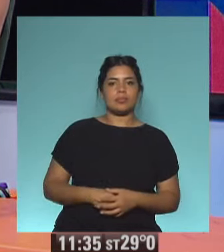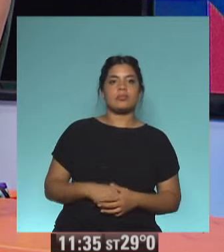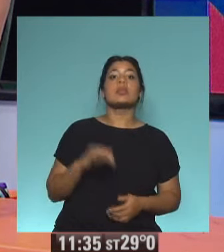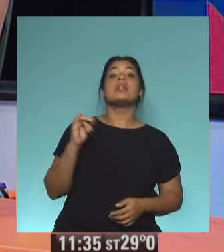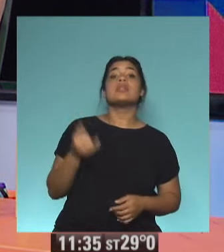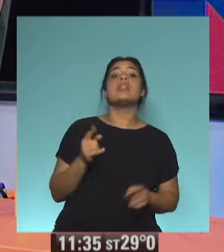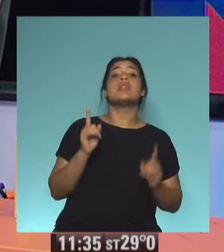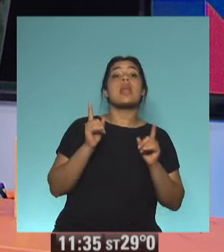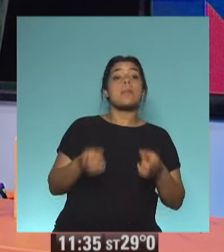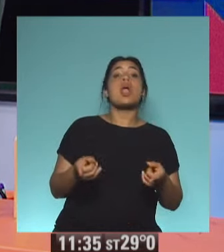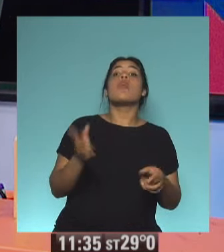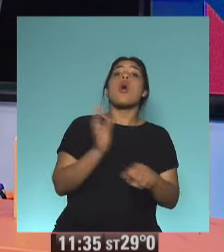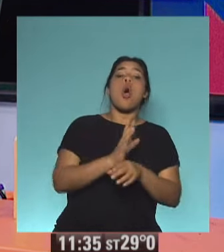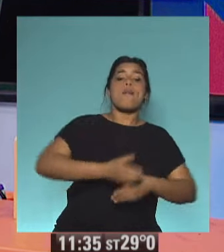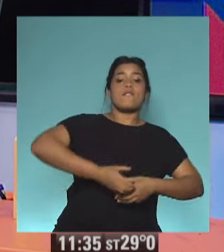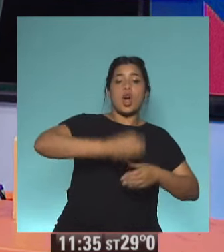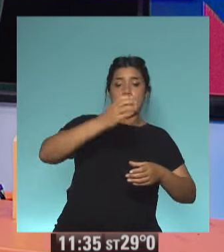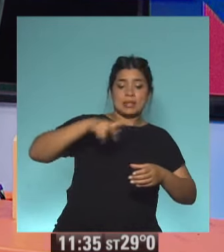una botellita. Muy bien.